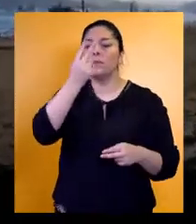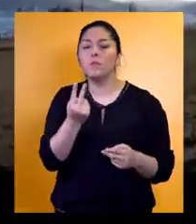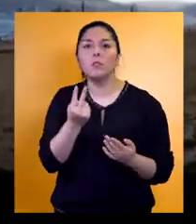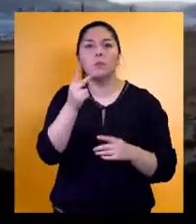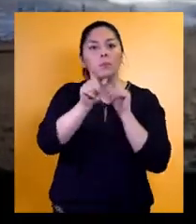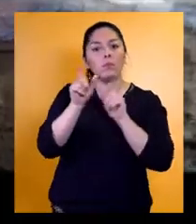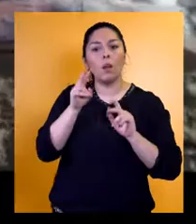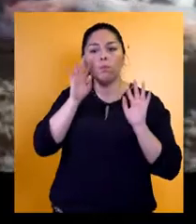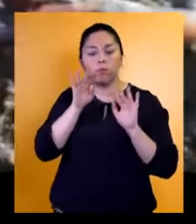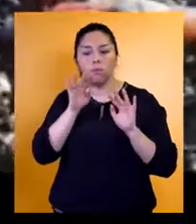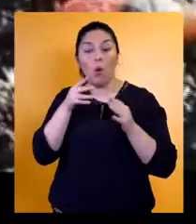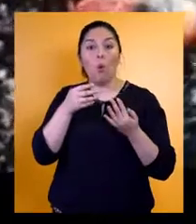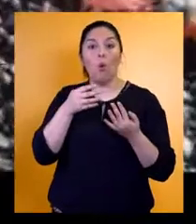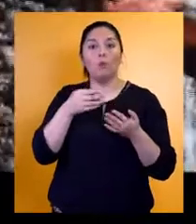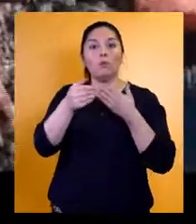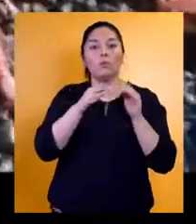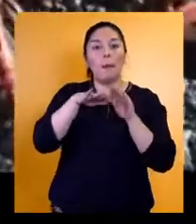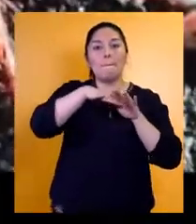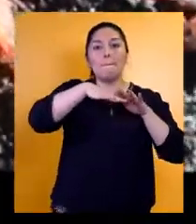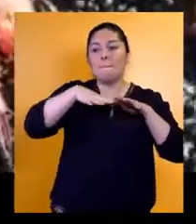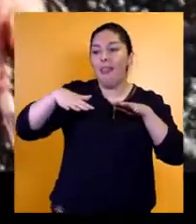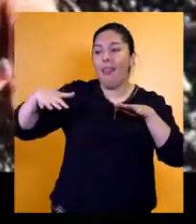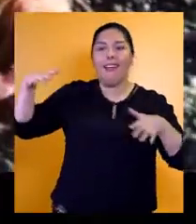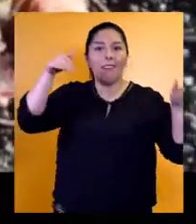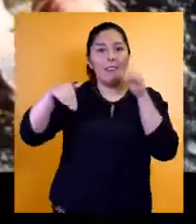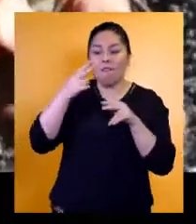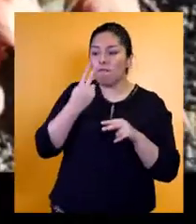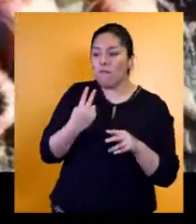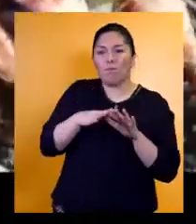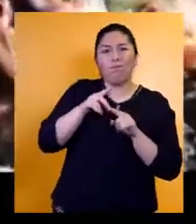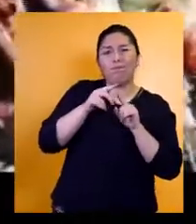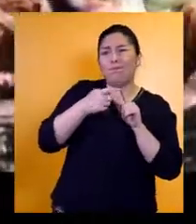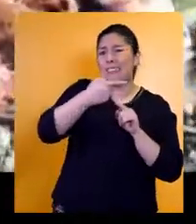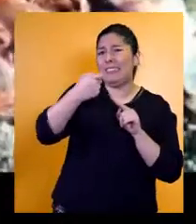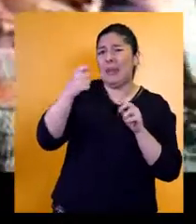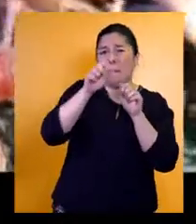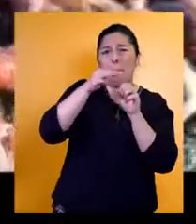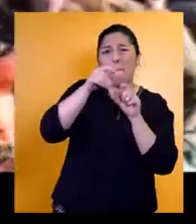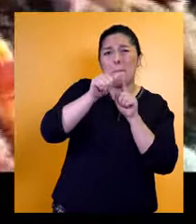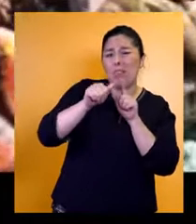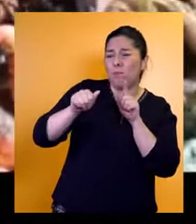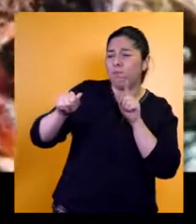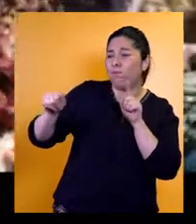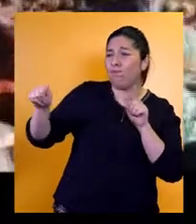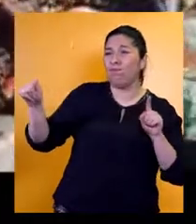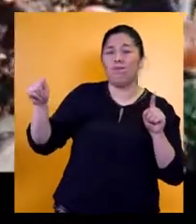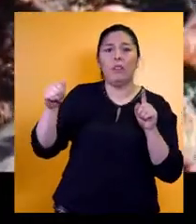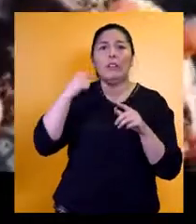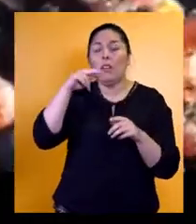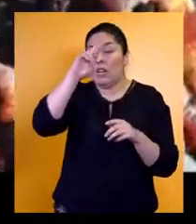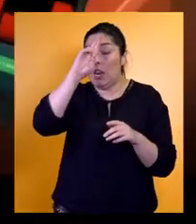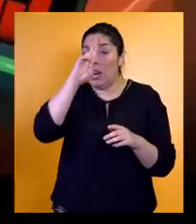señalado por el teniente Eugenio Bosques, el fenómeno se pudo apreciar en una extensión de 100 metros en la playa y definitivamente es un hecho